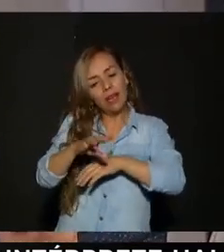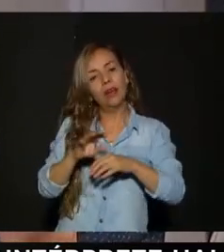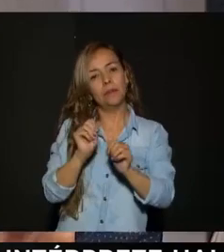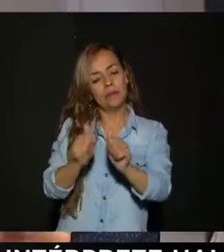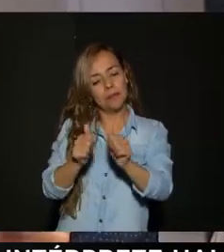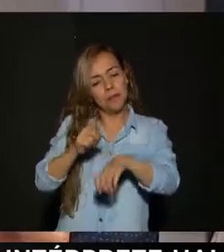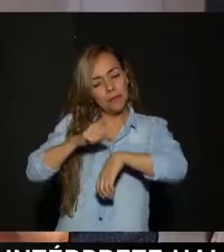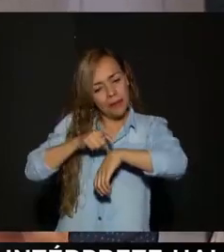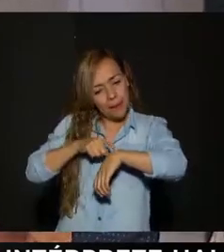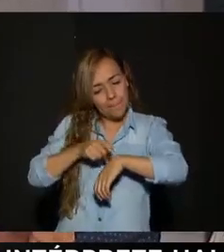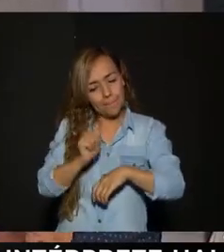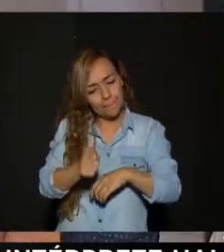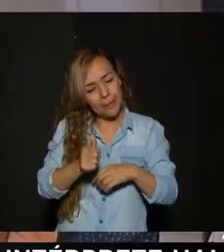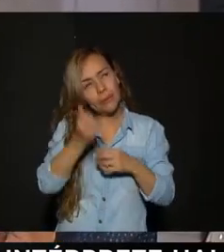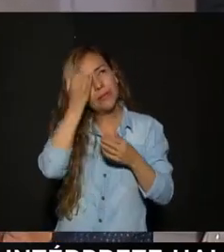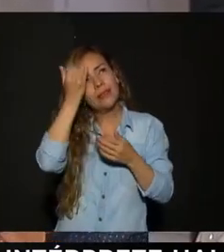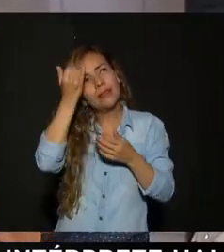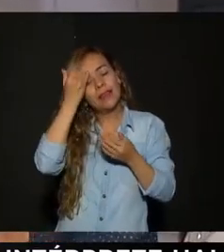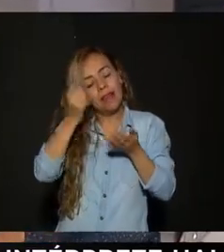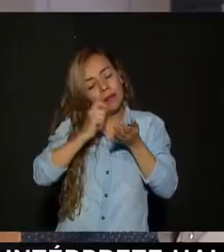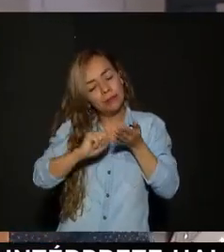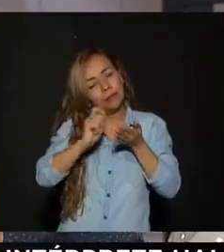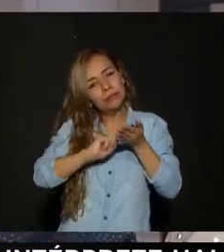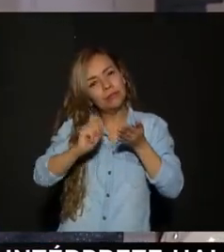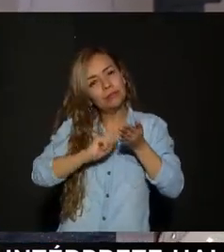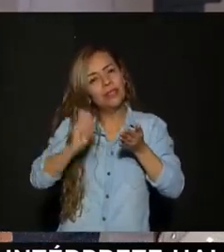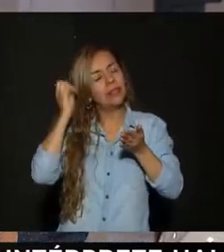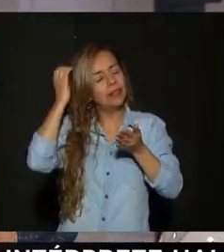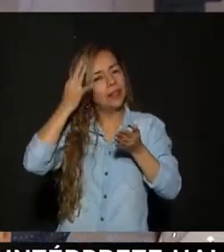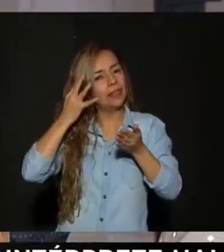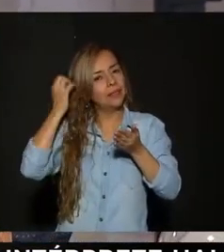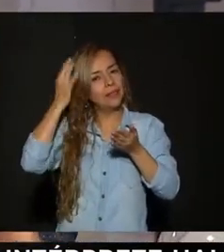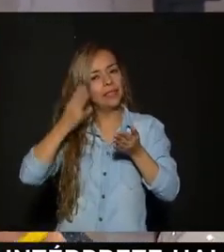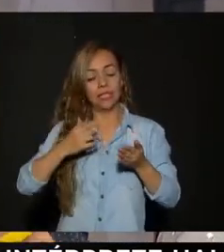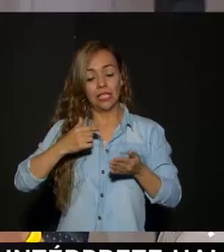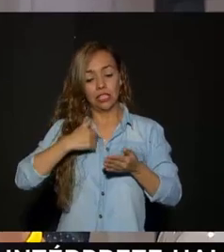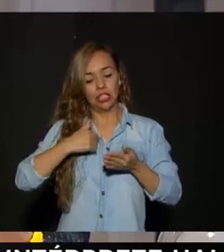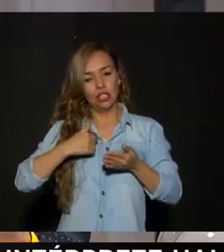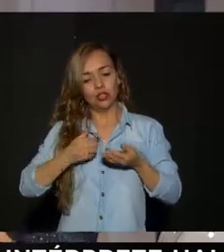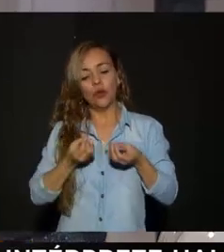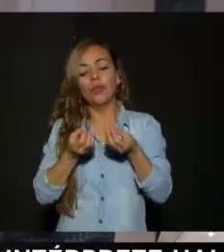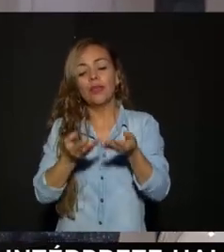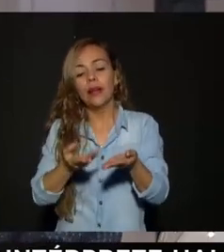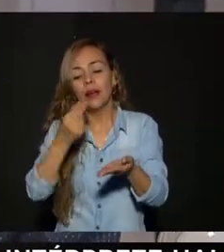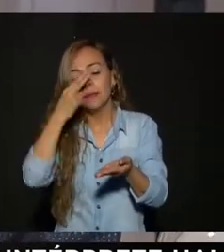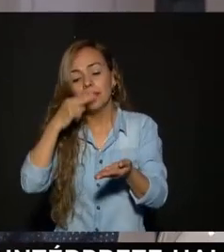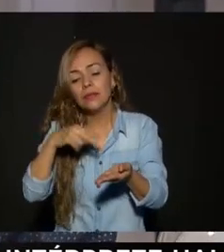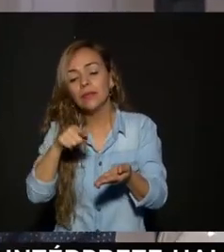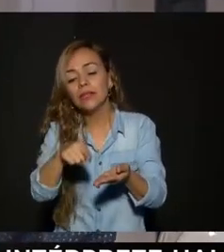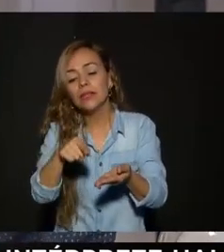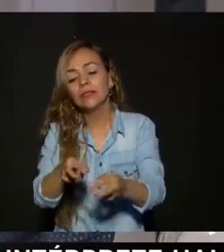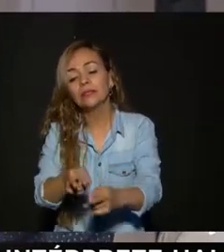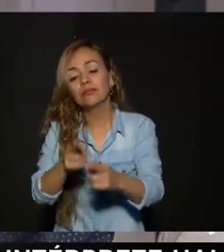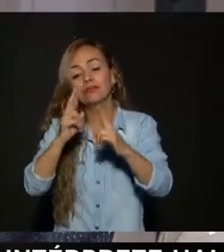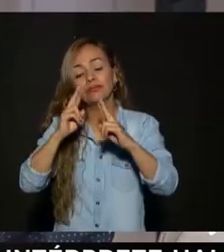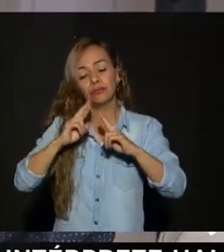digamos, en este caso música, y permitir que yo escriba mi parte para recordarla, tú escribes tu